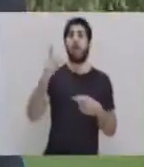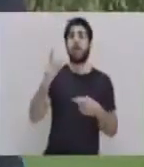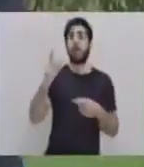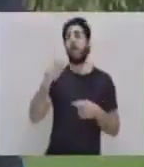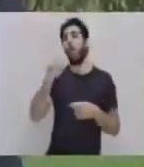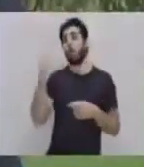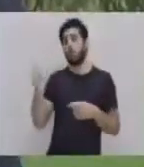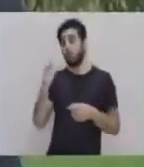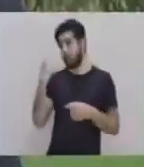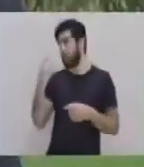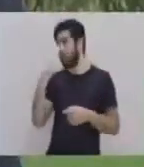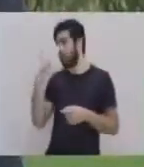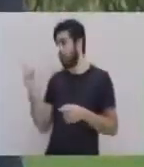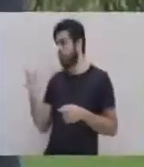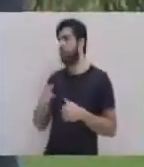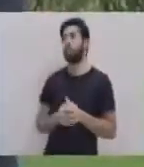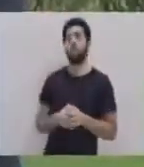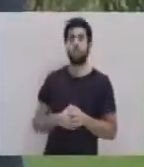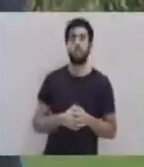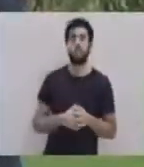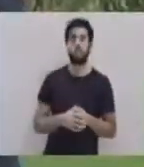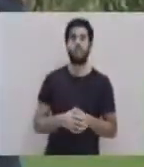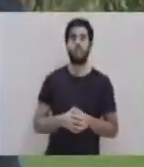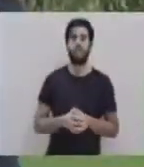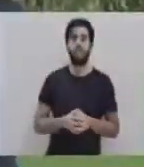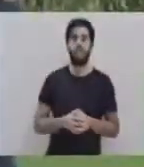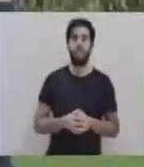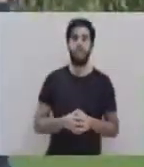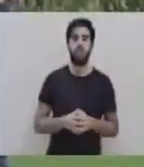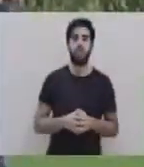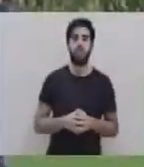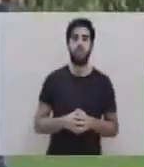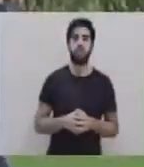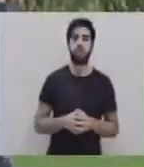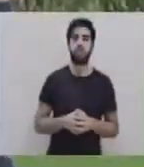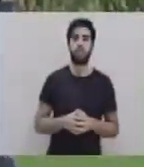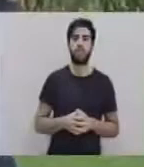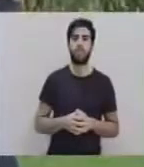que menos 8 tercios tomaremos el 0. Excelente, Claudia.